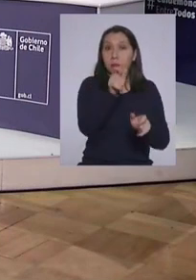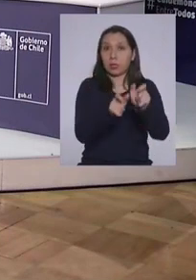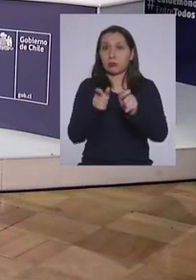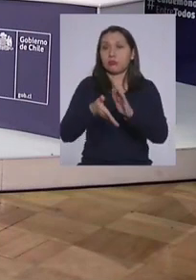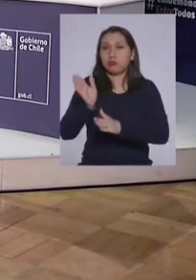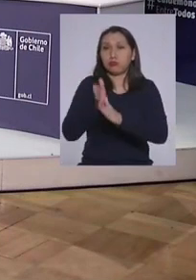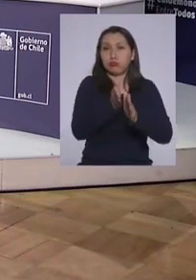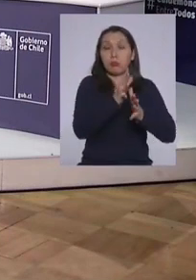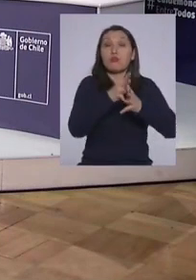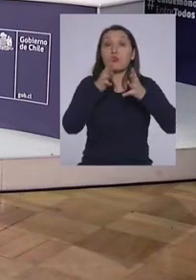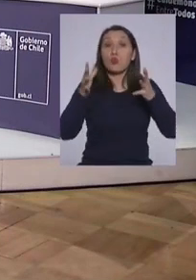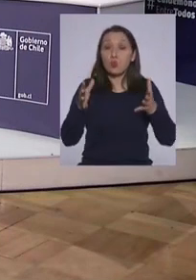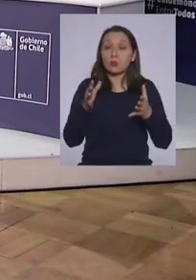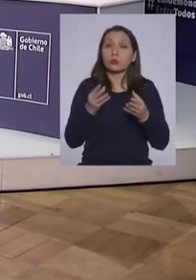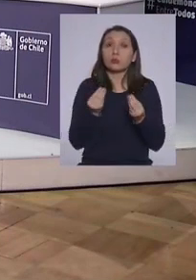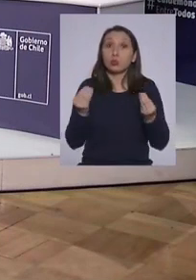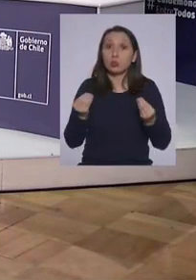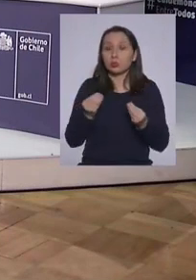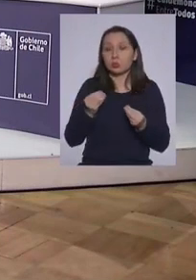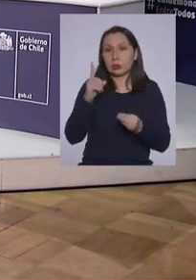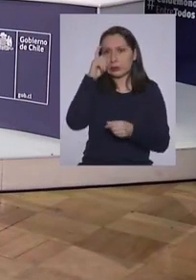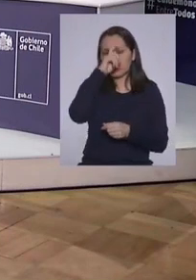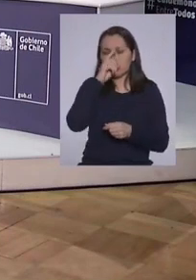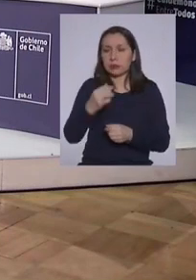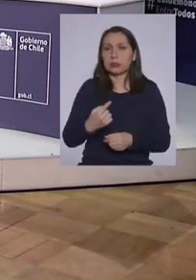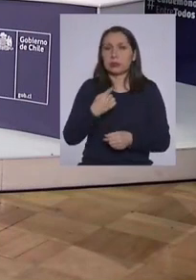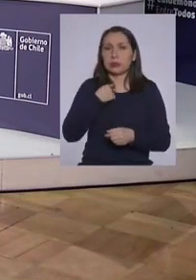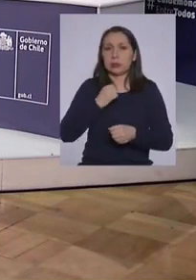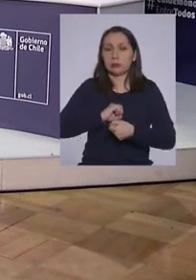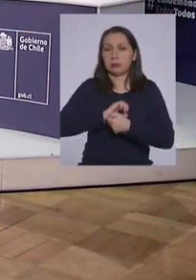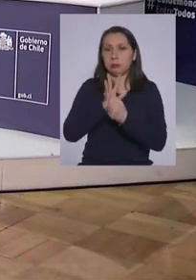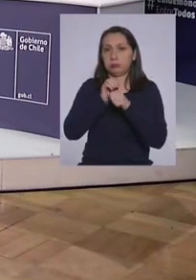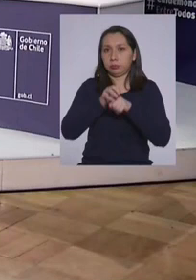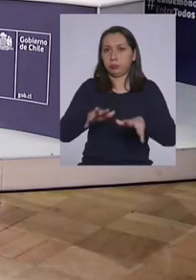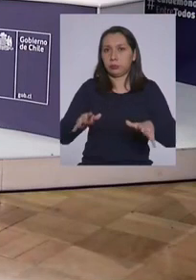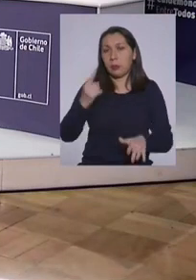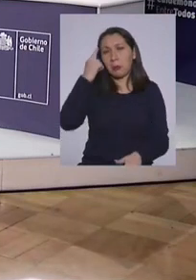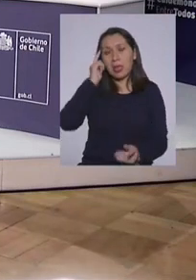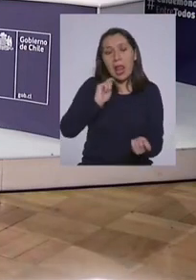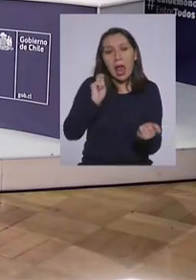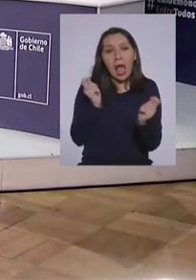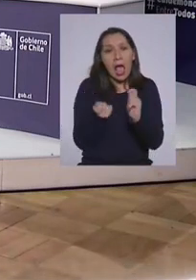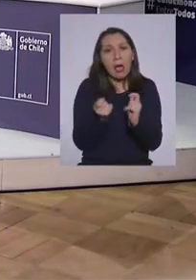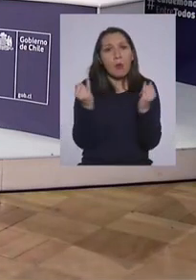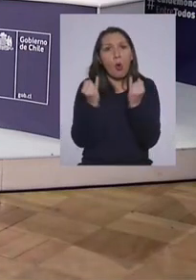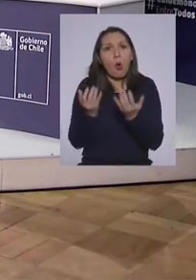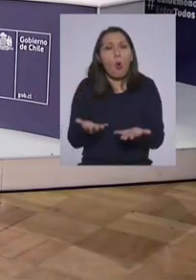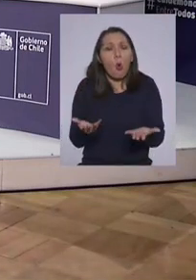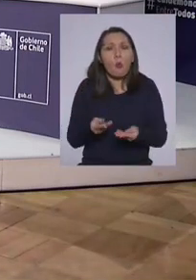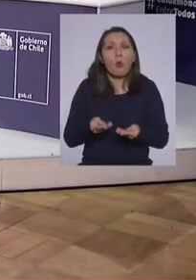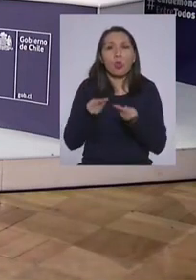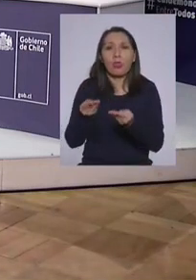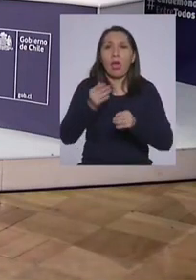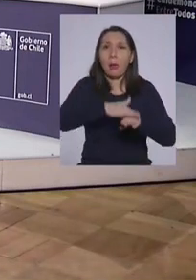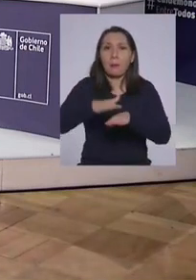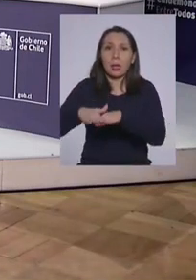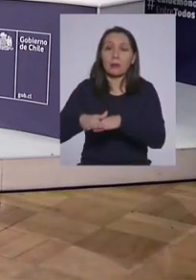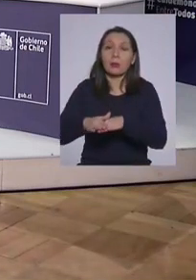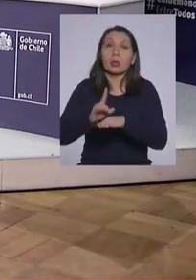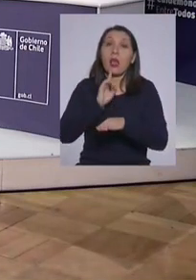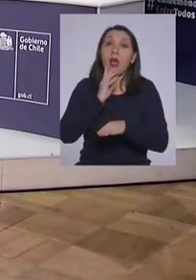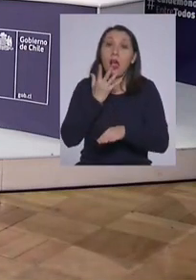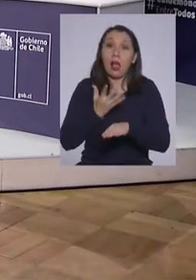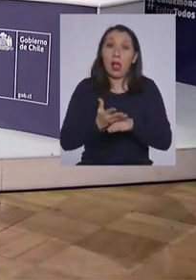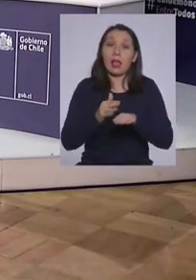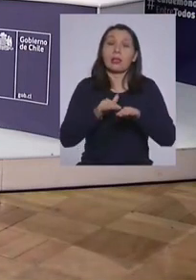raíz de ello, que sabemos son tan nocivas para enfrentar esta pandemia. ¿Se ha pensado cambiar la forma en que se están entregando estos permisos? ¿Se está presente